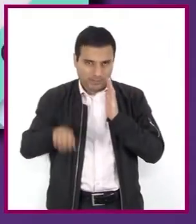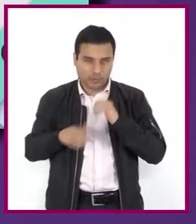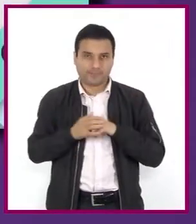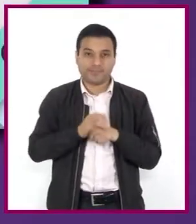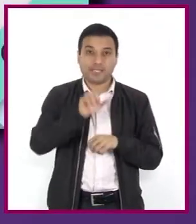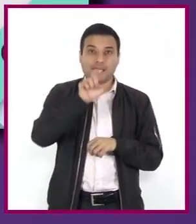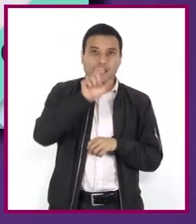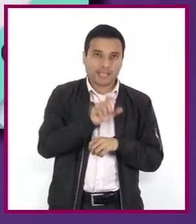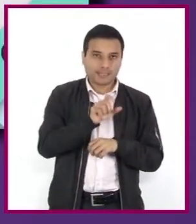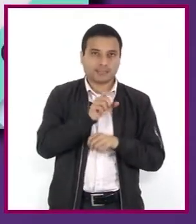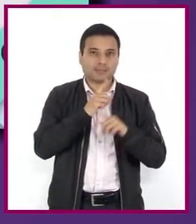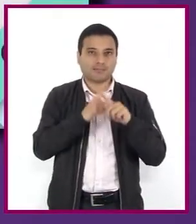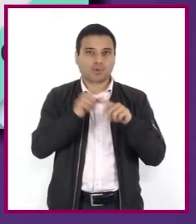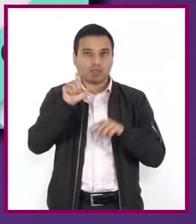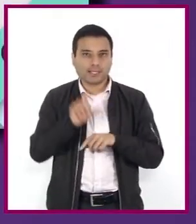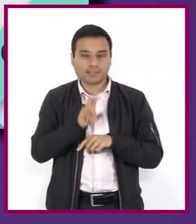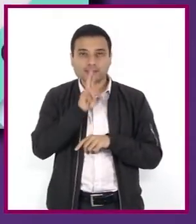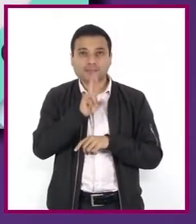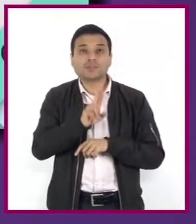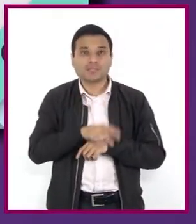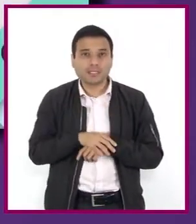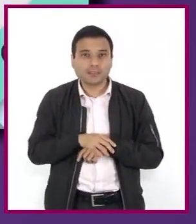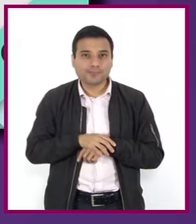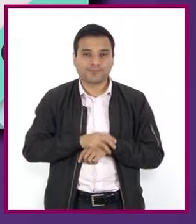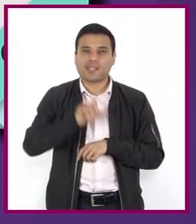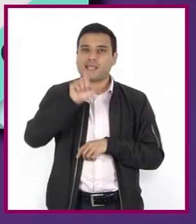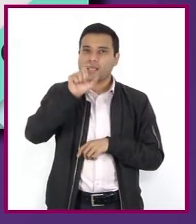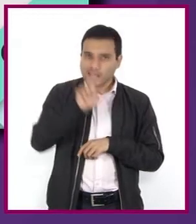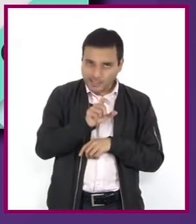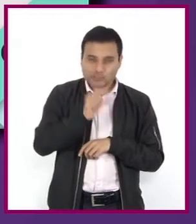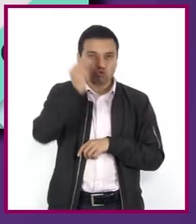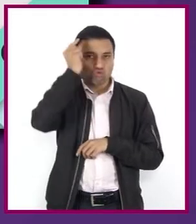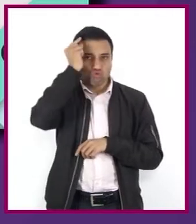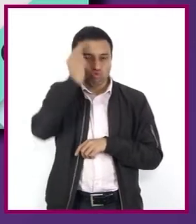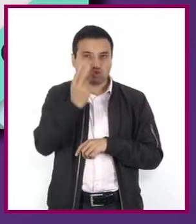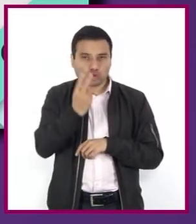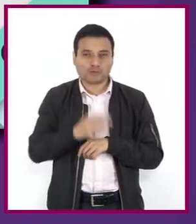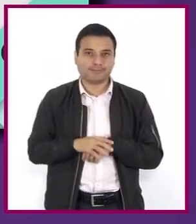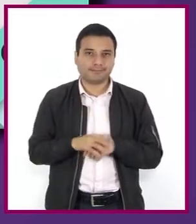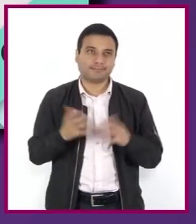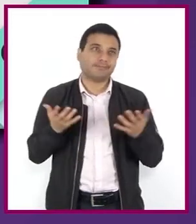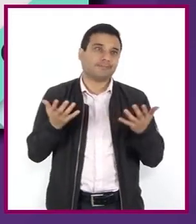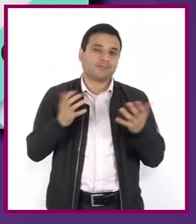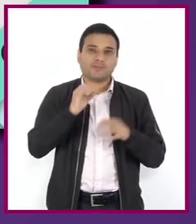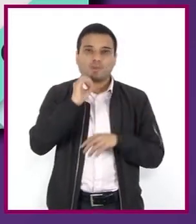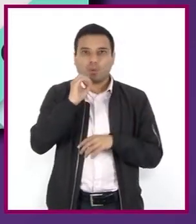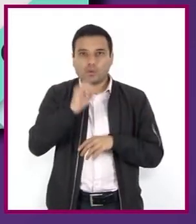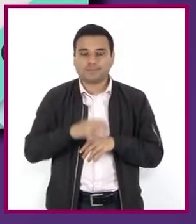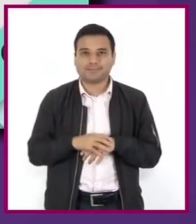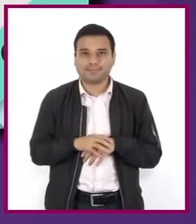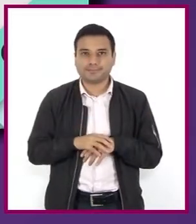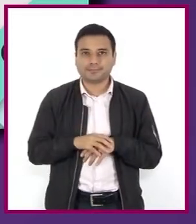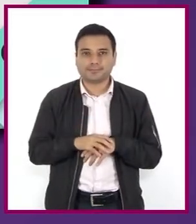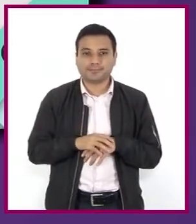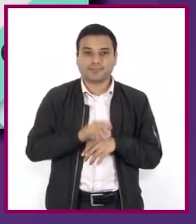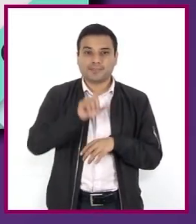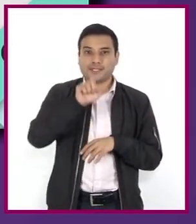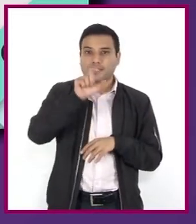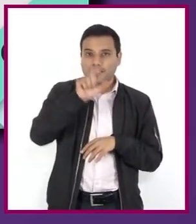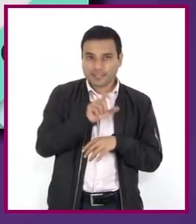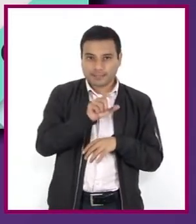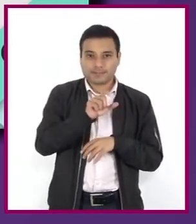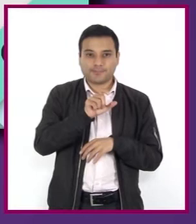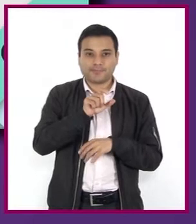x, obtenemos como resultado x al cuadrado. Si multiplicamos los binomios conjugados x más